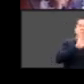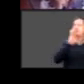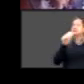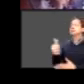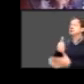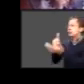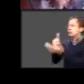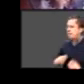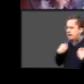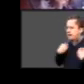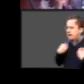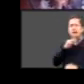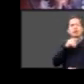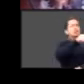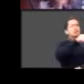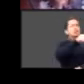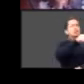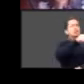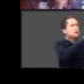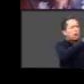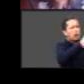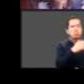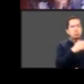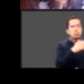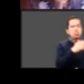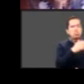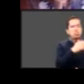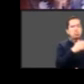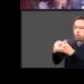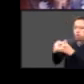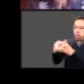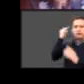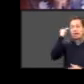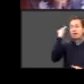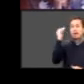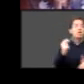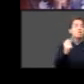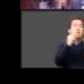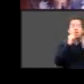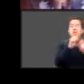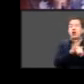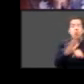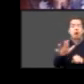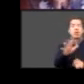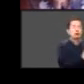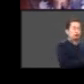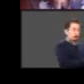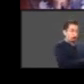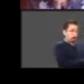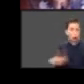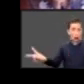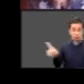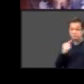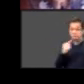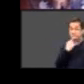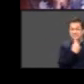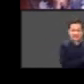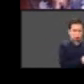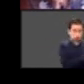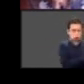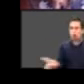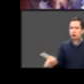étnico si no lo son todas las niñas y todos los niños deben pasar por esta ruta para asegurar